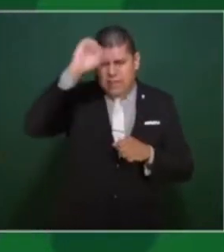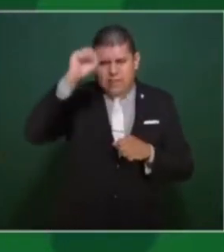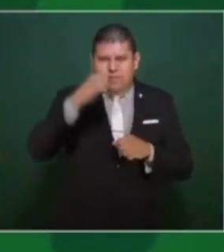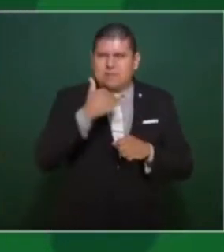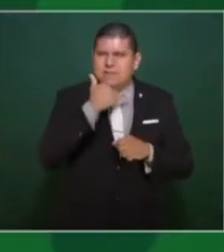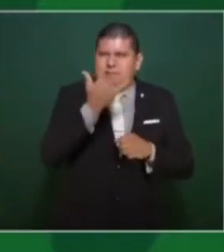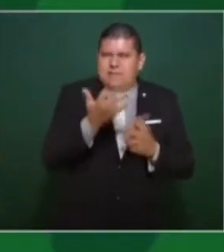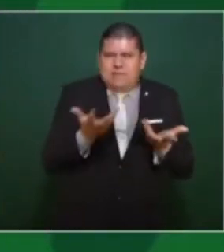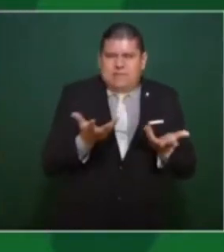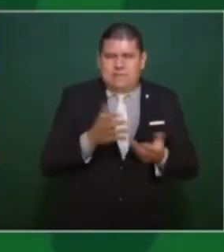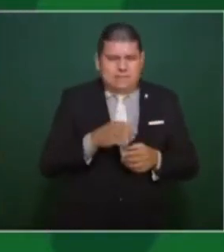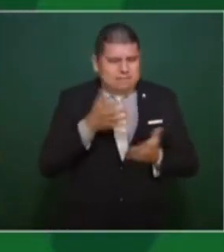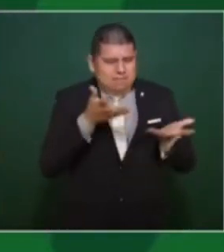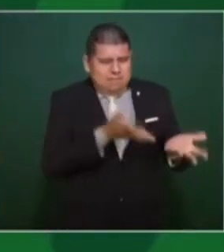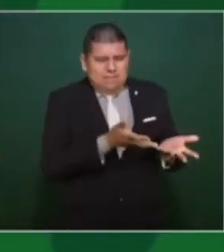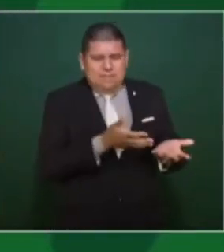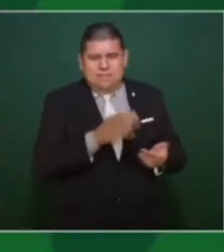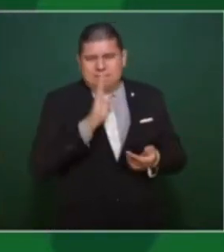Imagínense,